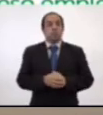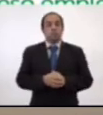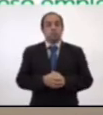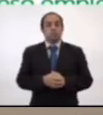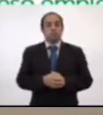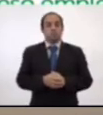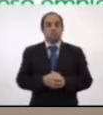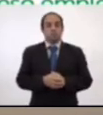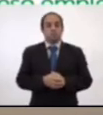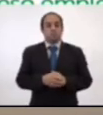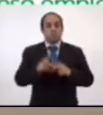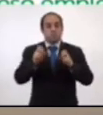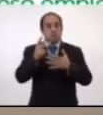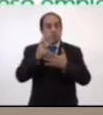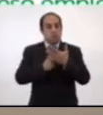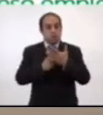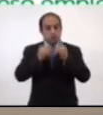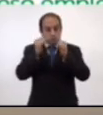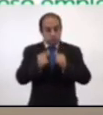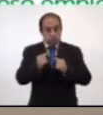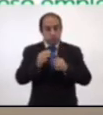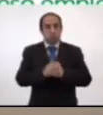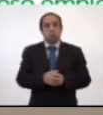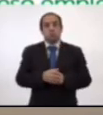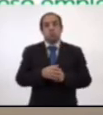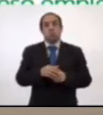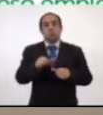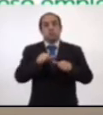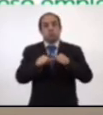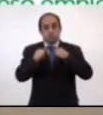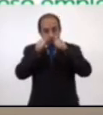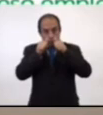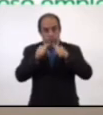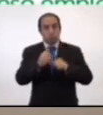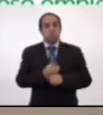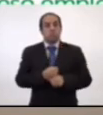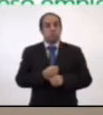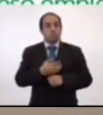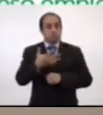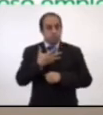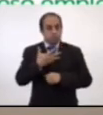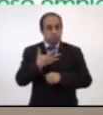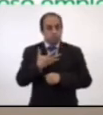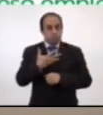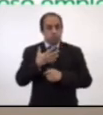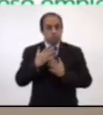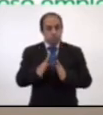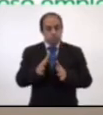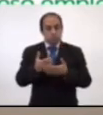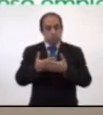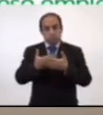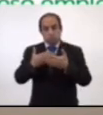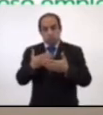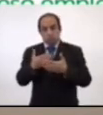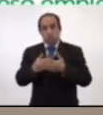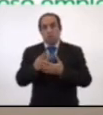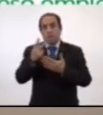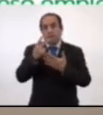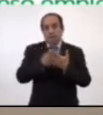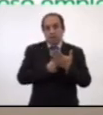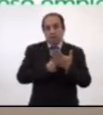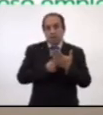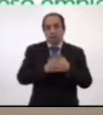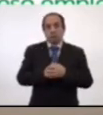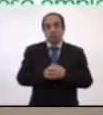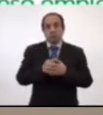de la emisión de los planes individuales de reparación se han generado ya la anticipación de medidas de reparación